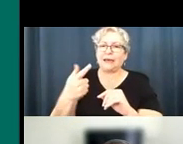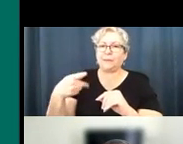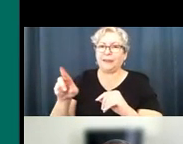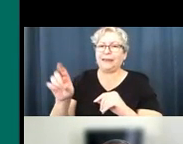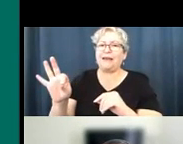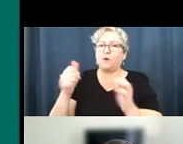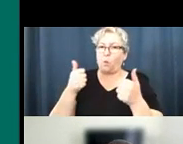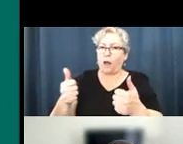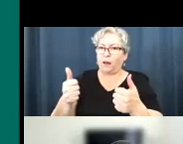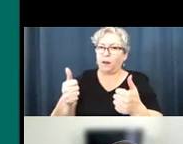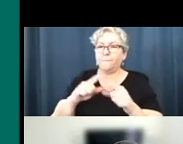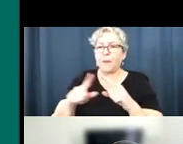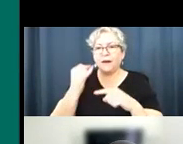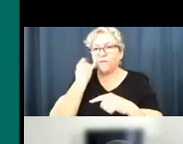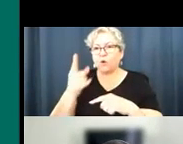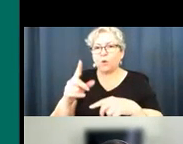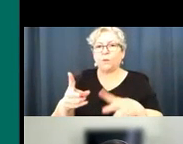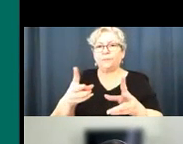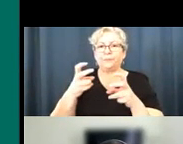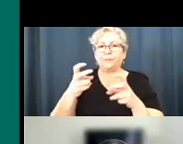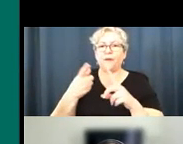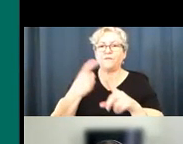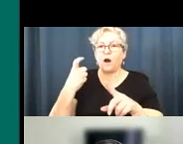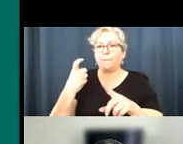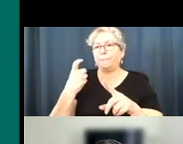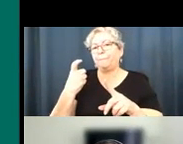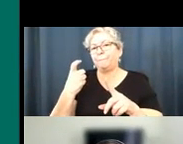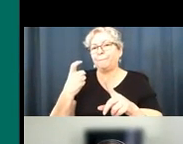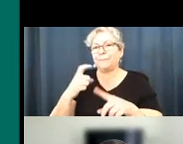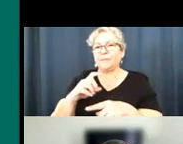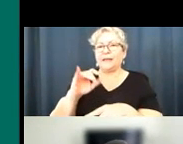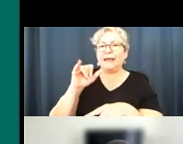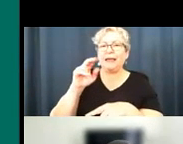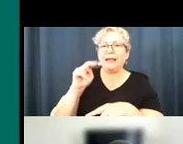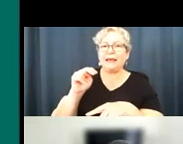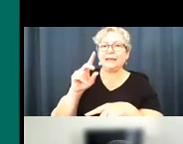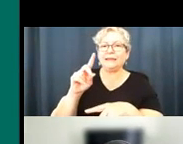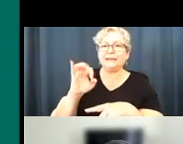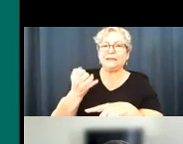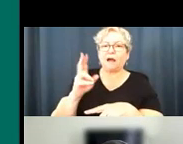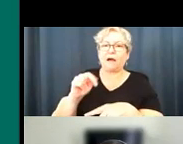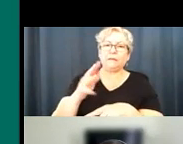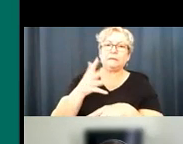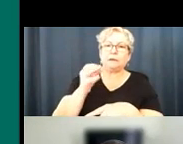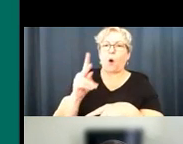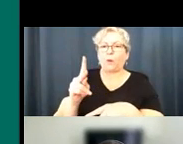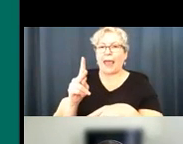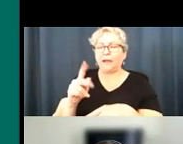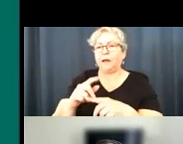a encontrar los encabezados bien y lo va a poner en PDF. Pero si usted si InDesign puede estar bien, si lo está